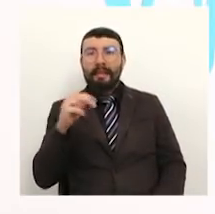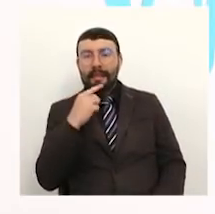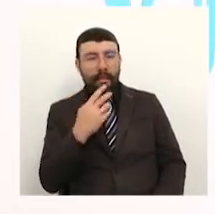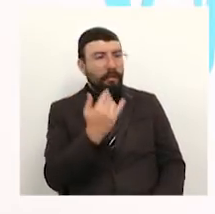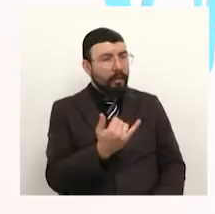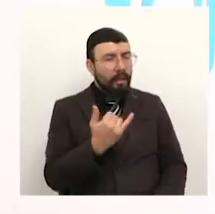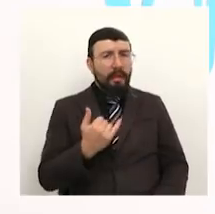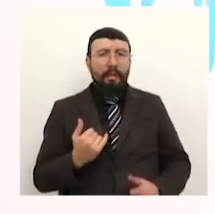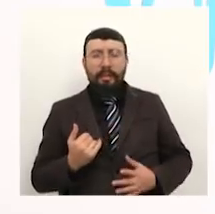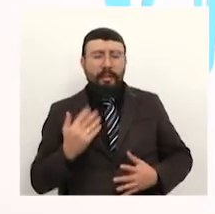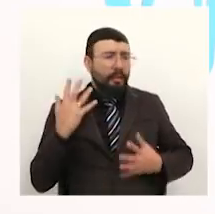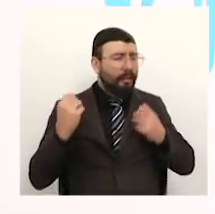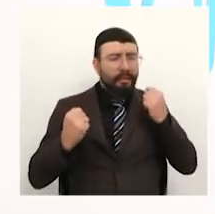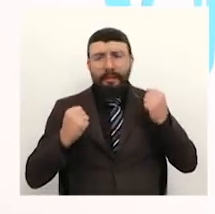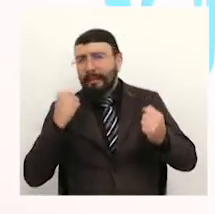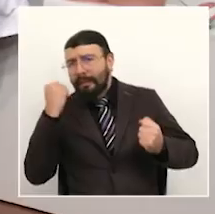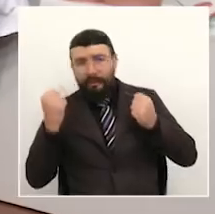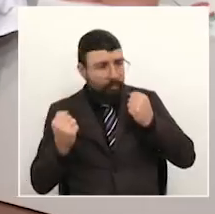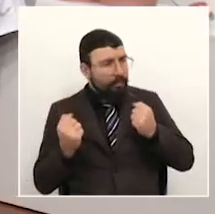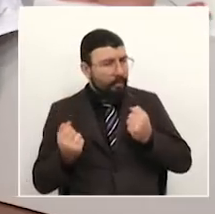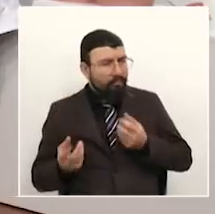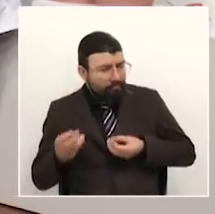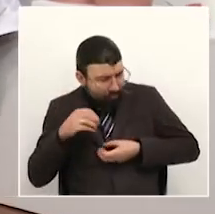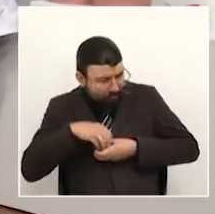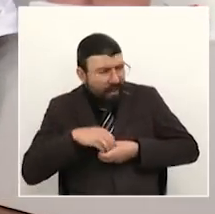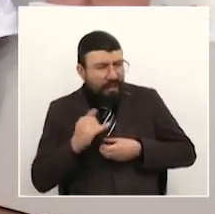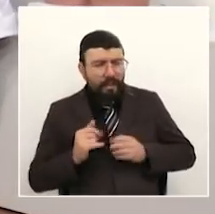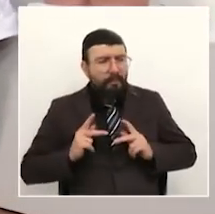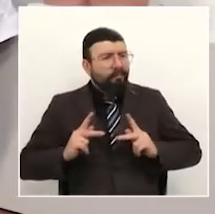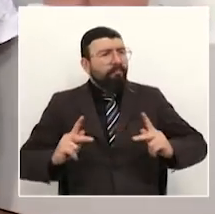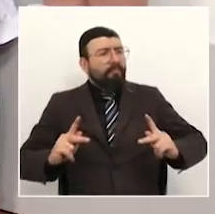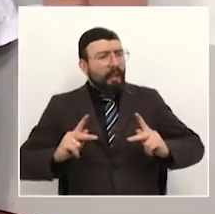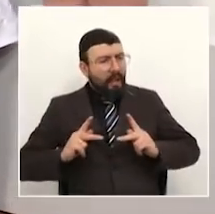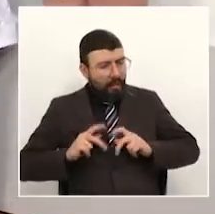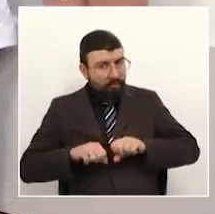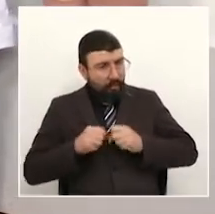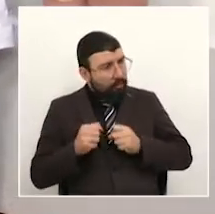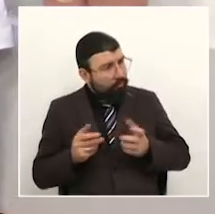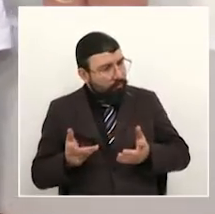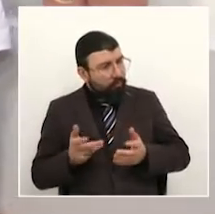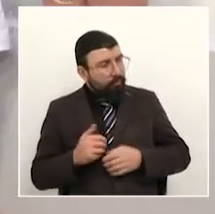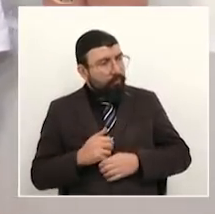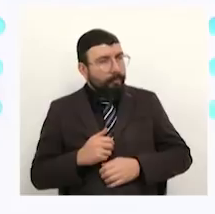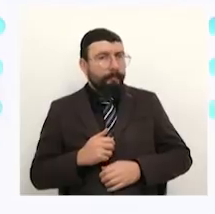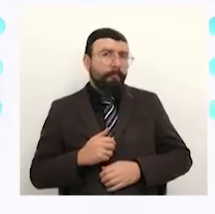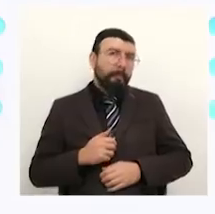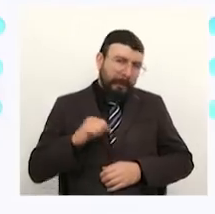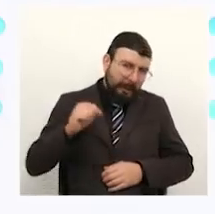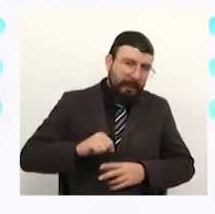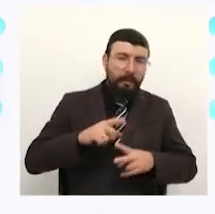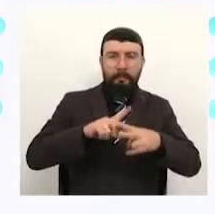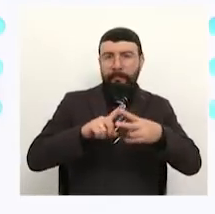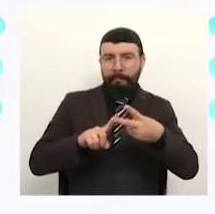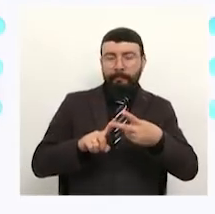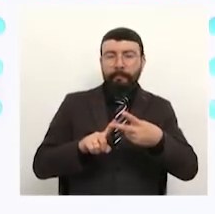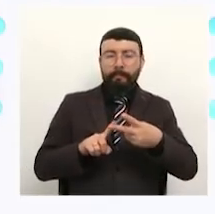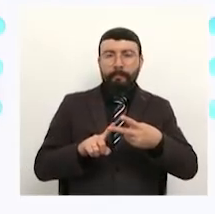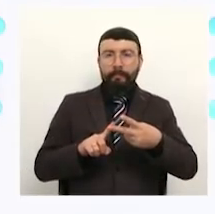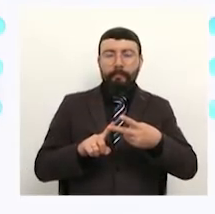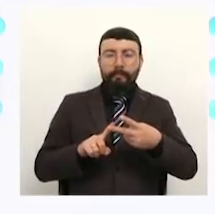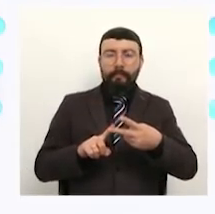también los pulmones balanceada yo diría que afecta a los pulmones de dos formas la primera las patologías